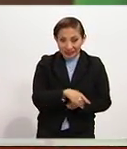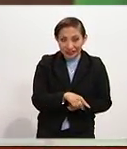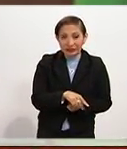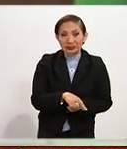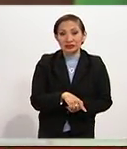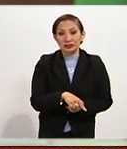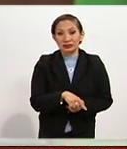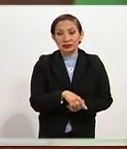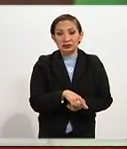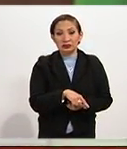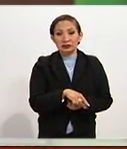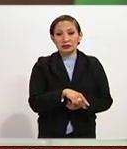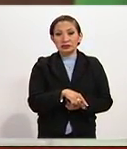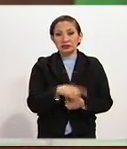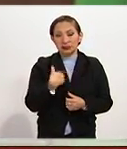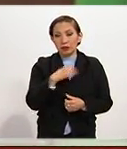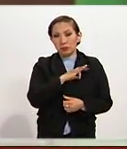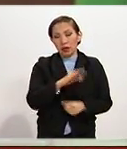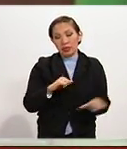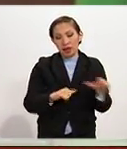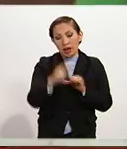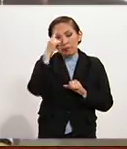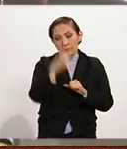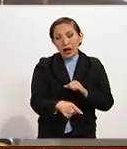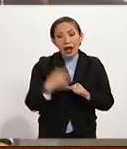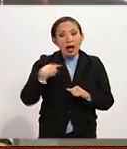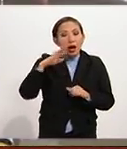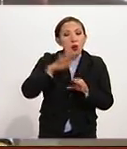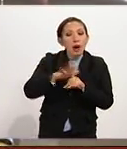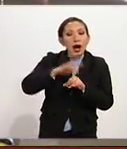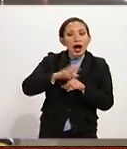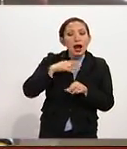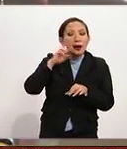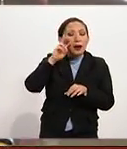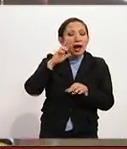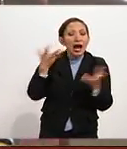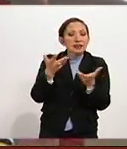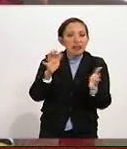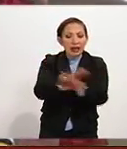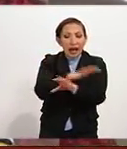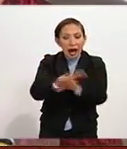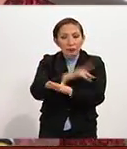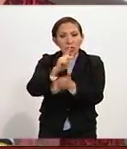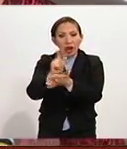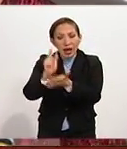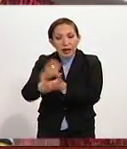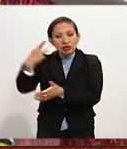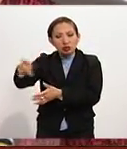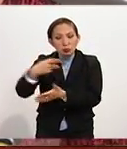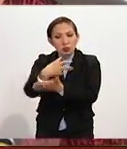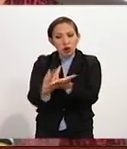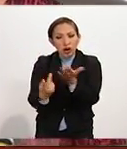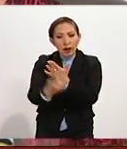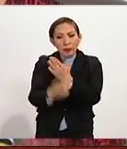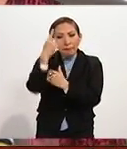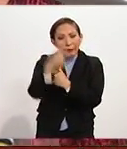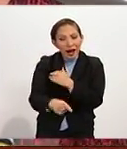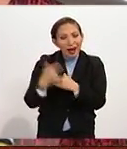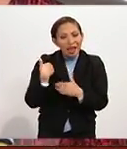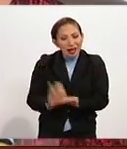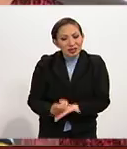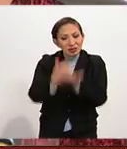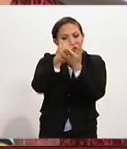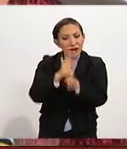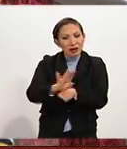Hacienda, Enrique Meirelles, se pueda pronunciar hoy para detallar cuáles van a ser esas reformas, cuál va a ser su plan de urgencia para sacar a Brasil